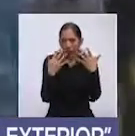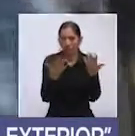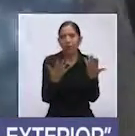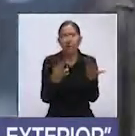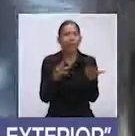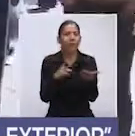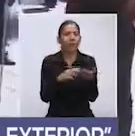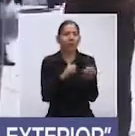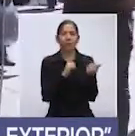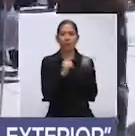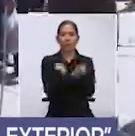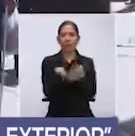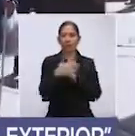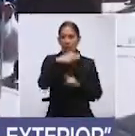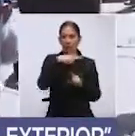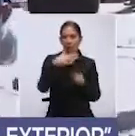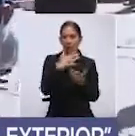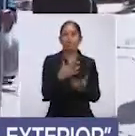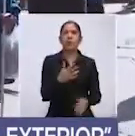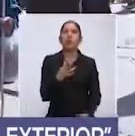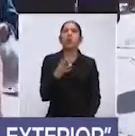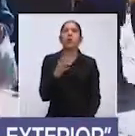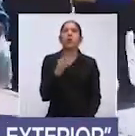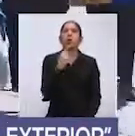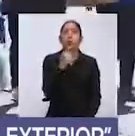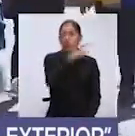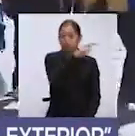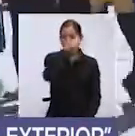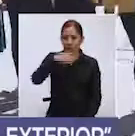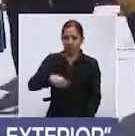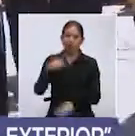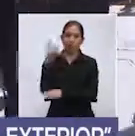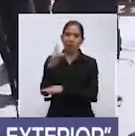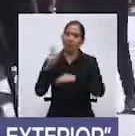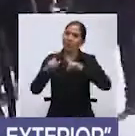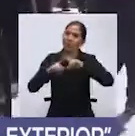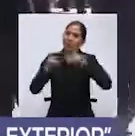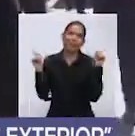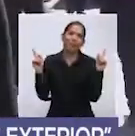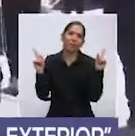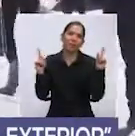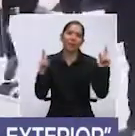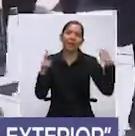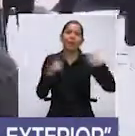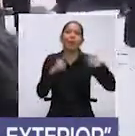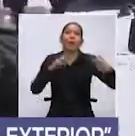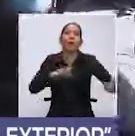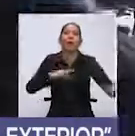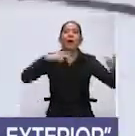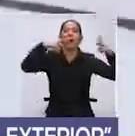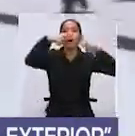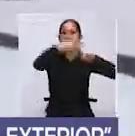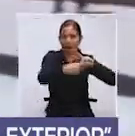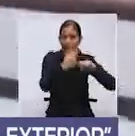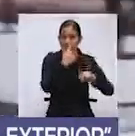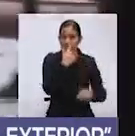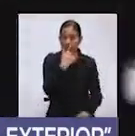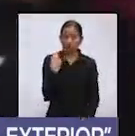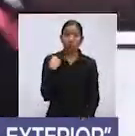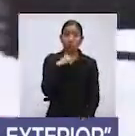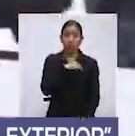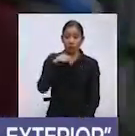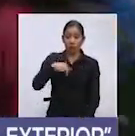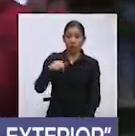la situación. No es el caso nuestro. En el caso nuestro es exactamente al revés. Nosotros